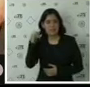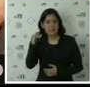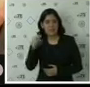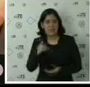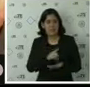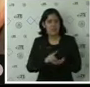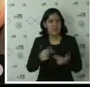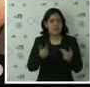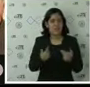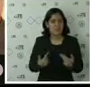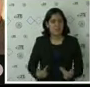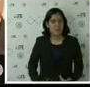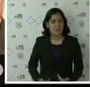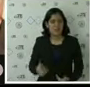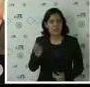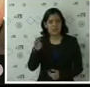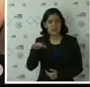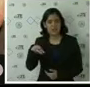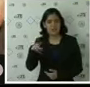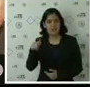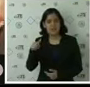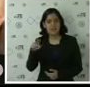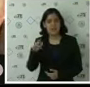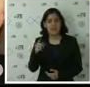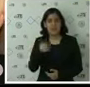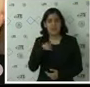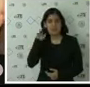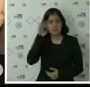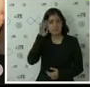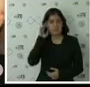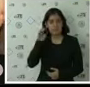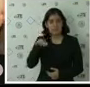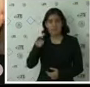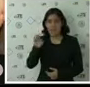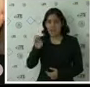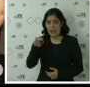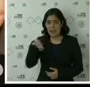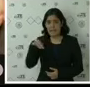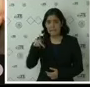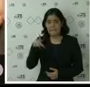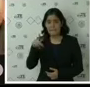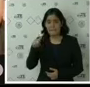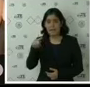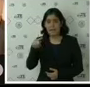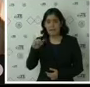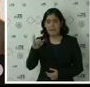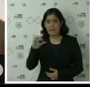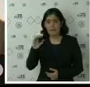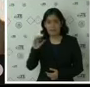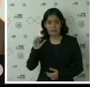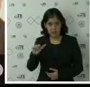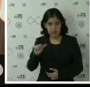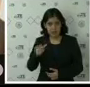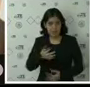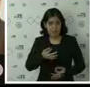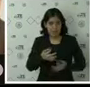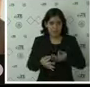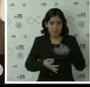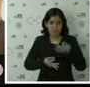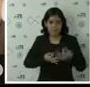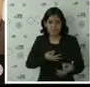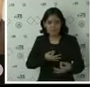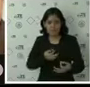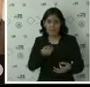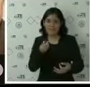no? Sin empatía no vamos a avanzar. Y sin ver las diferencias entre nosotros que nos van